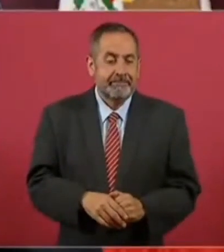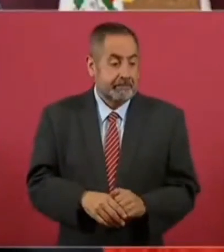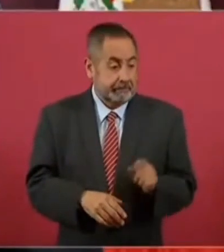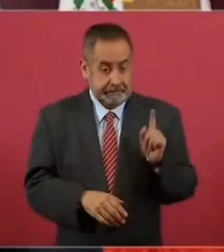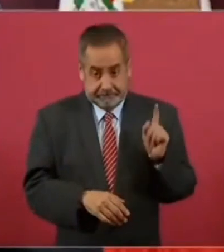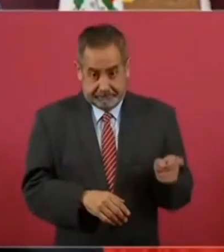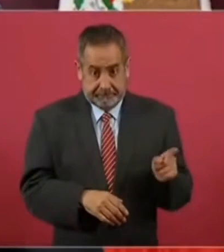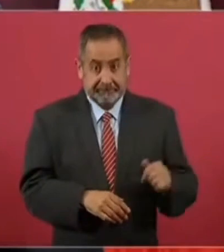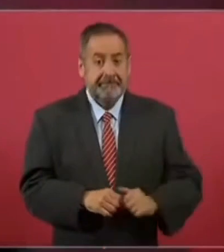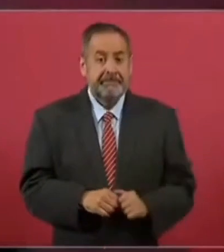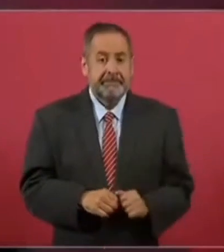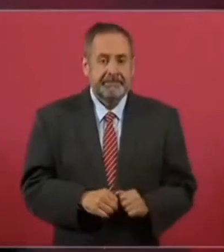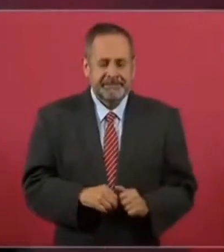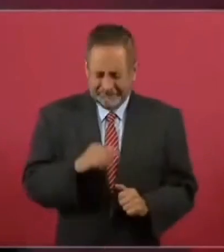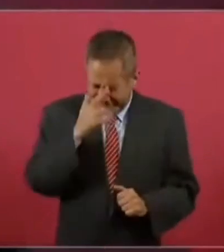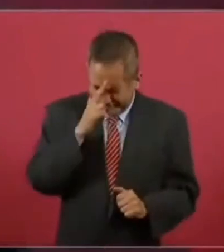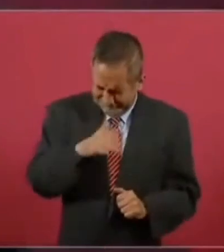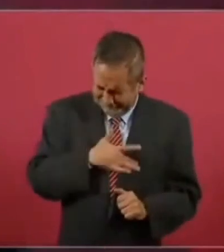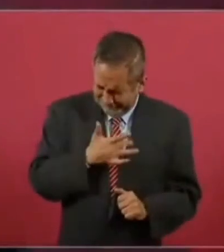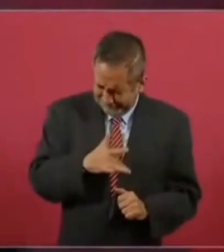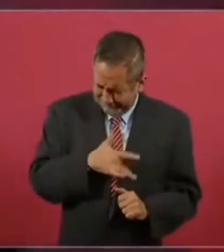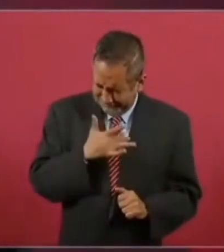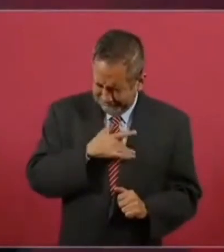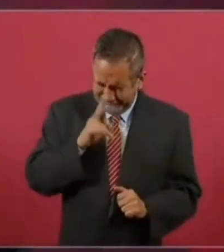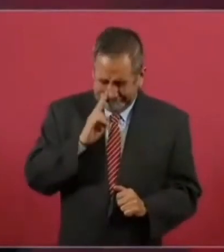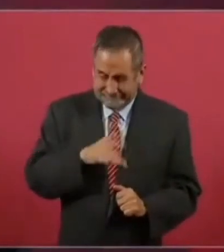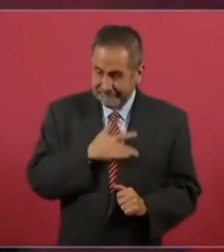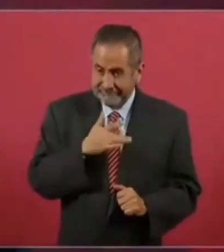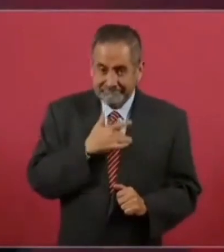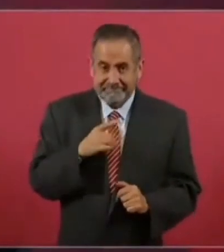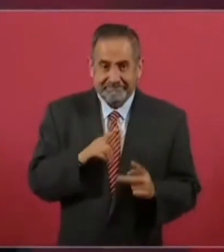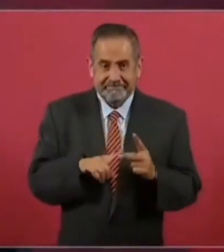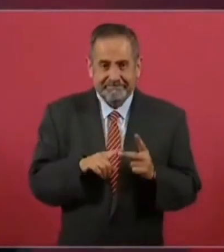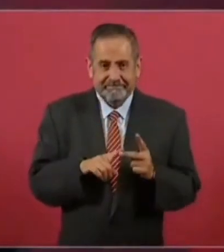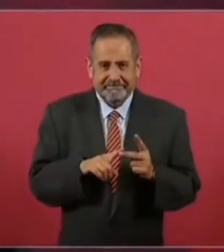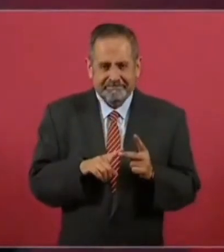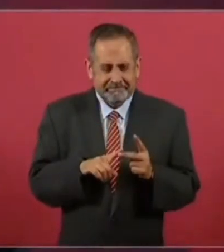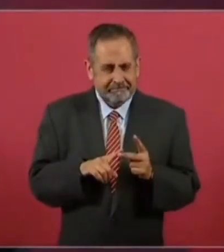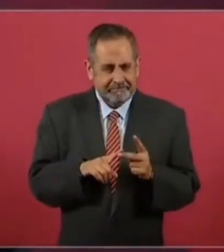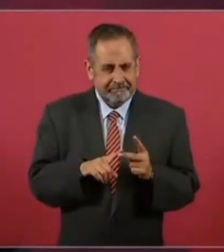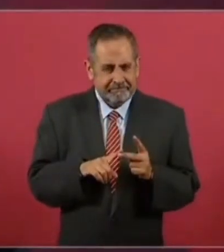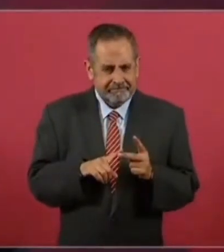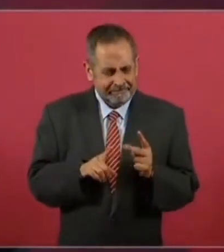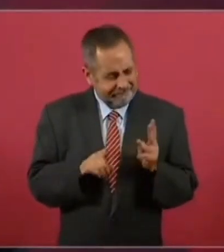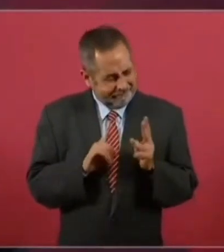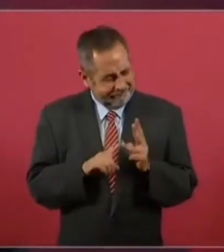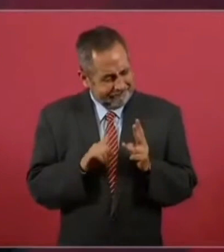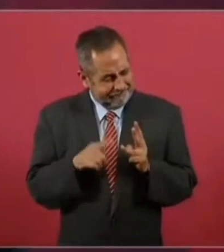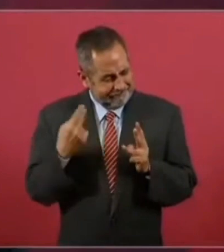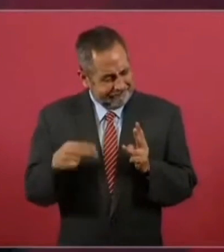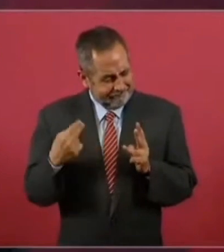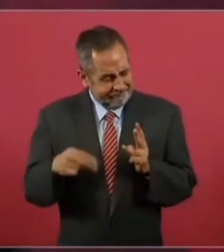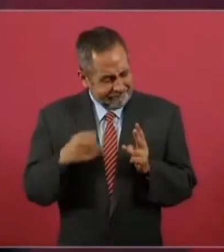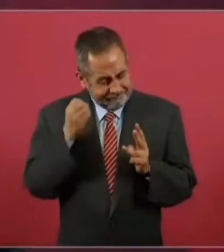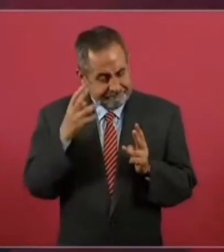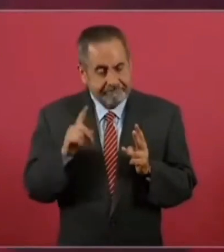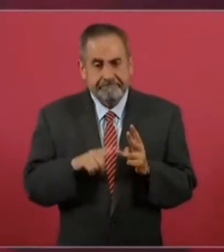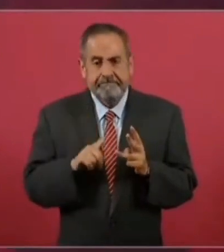Él, estoy tratando de recordarme de recordar el otro nombre.